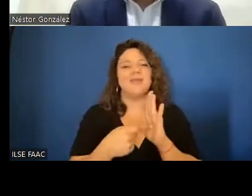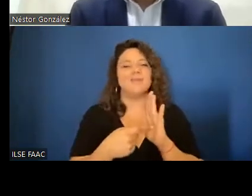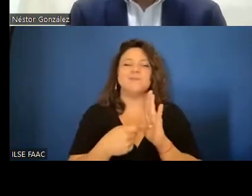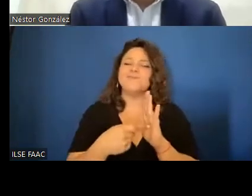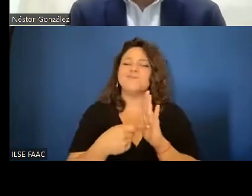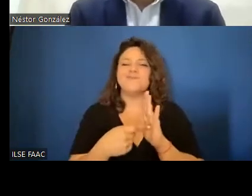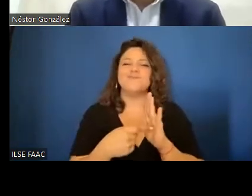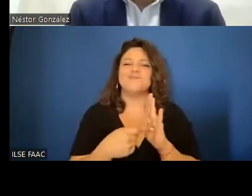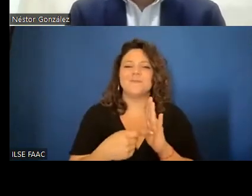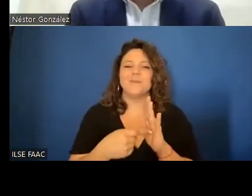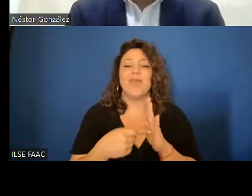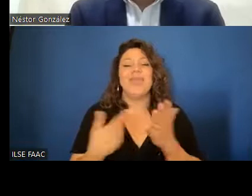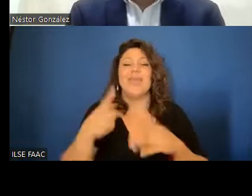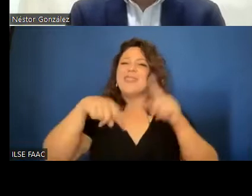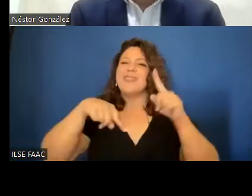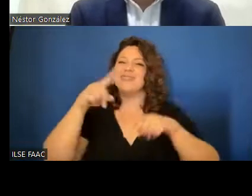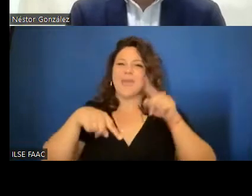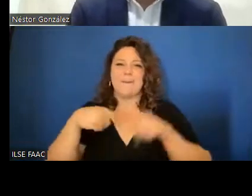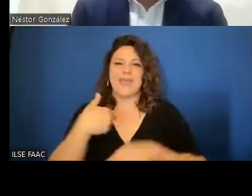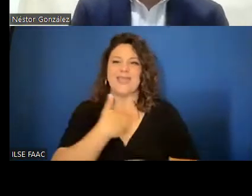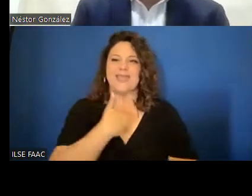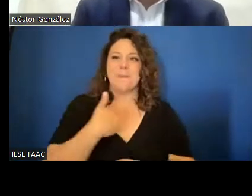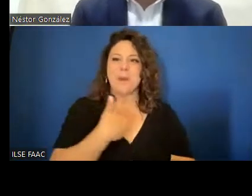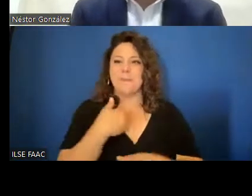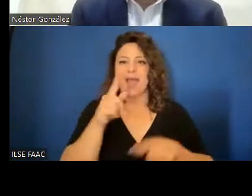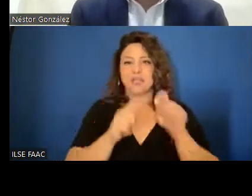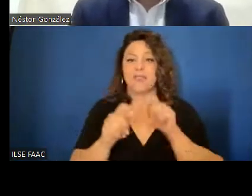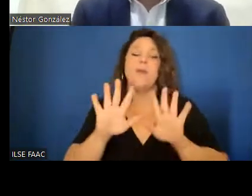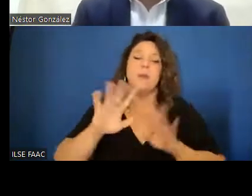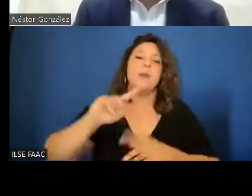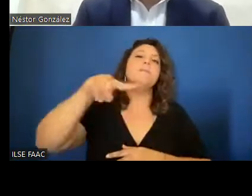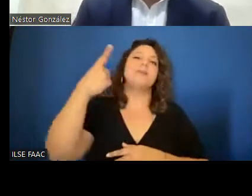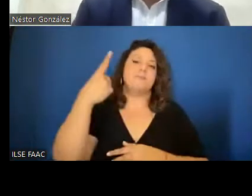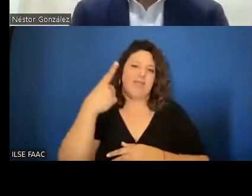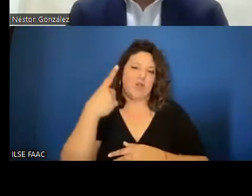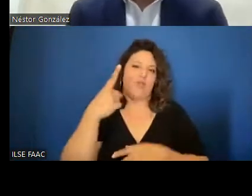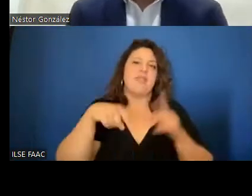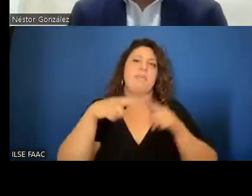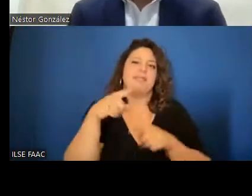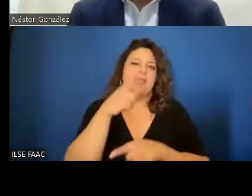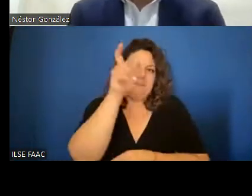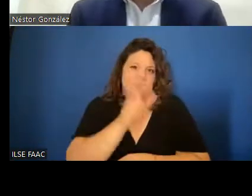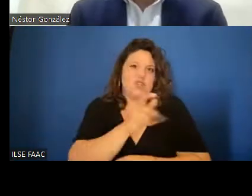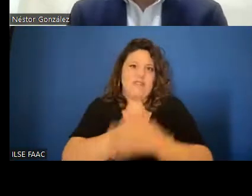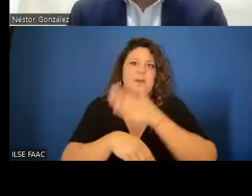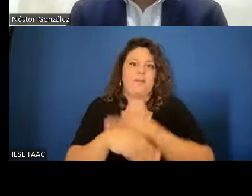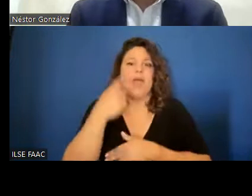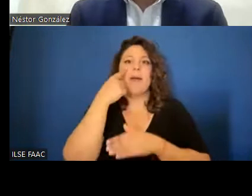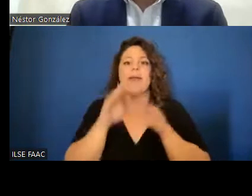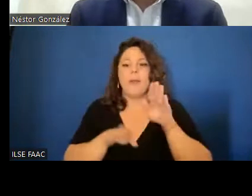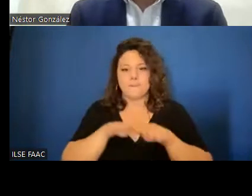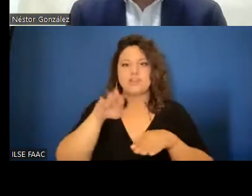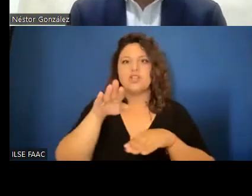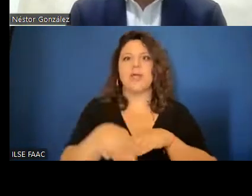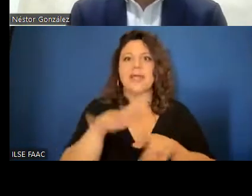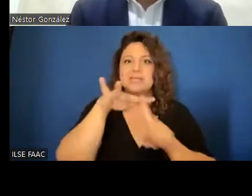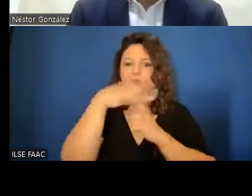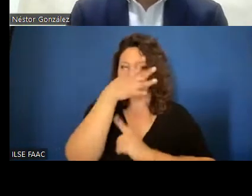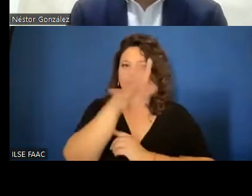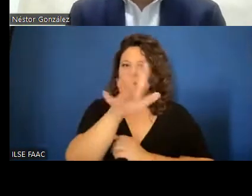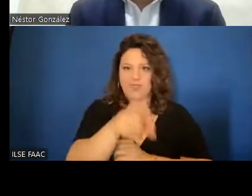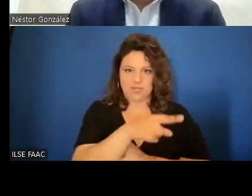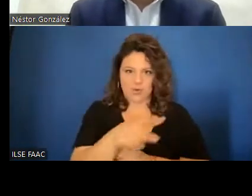maneras, siempre achacando que es por su estado mental pues todas las dolencias que tienen. Igualmente, muchas